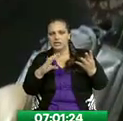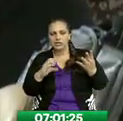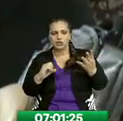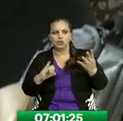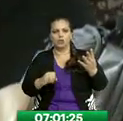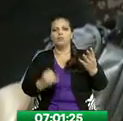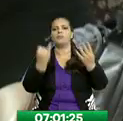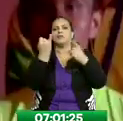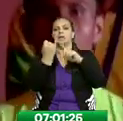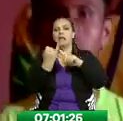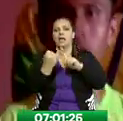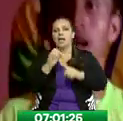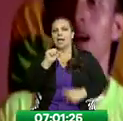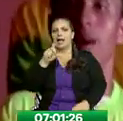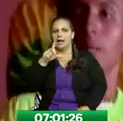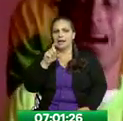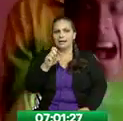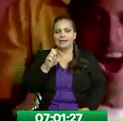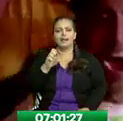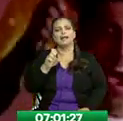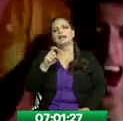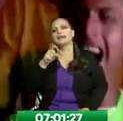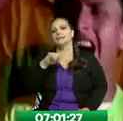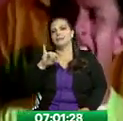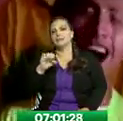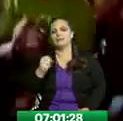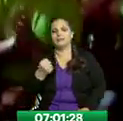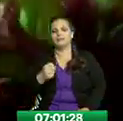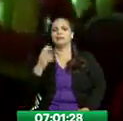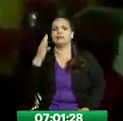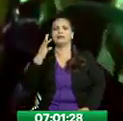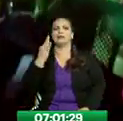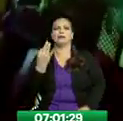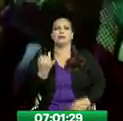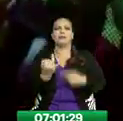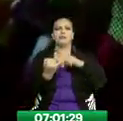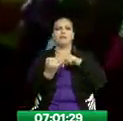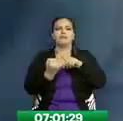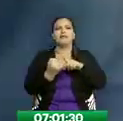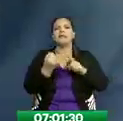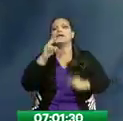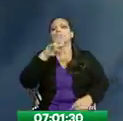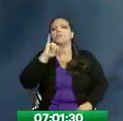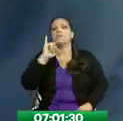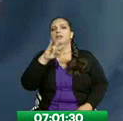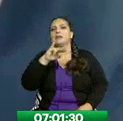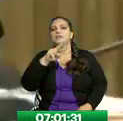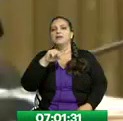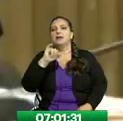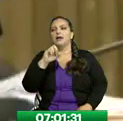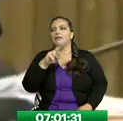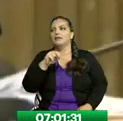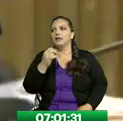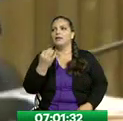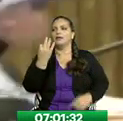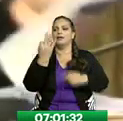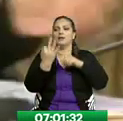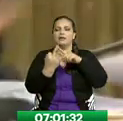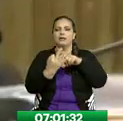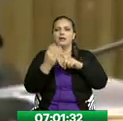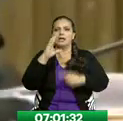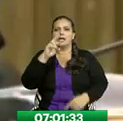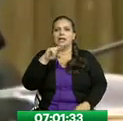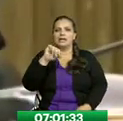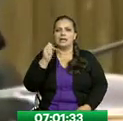arresto domiciliario, la asambleísta Viviana Bonilla y el exlegislador Cristian Viteri, la exjueza